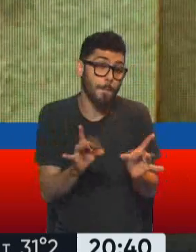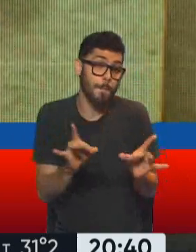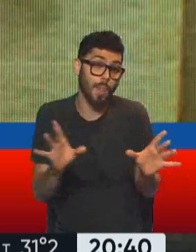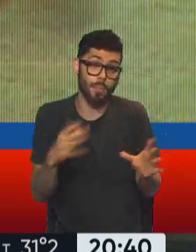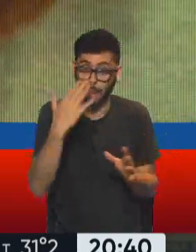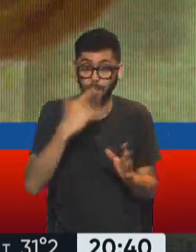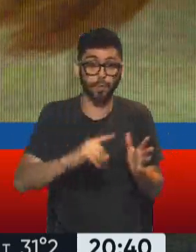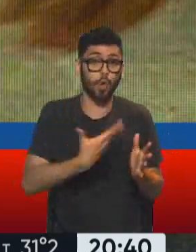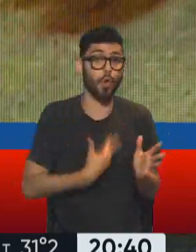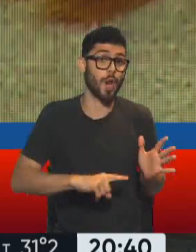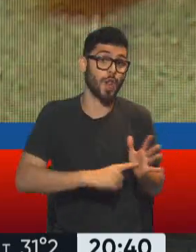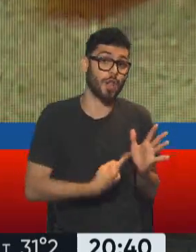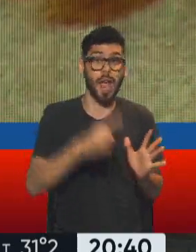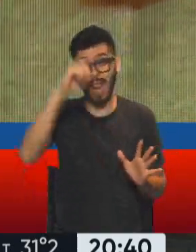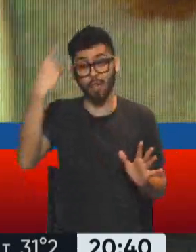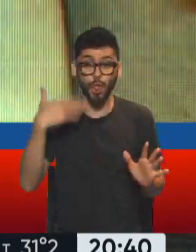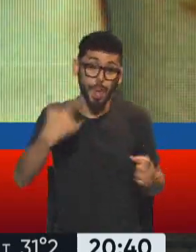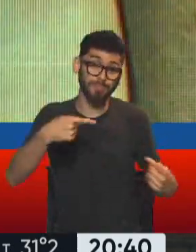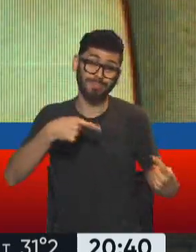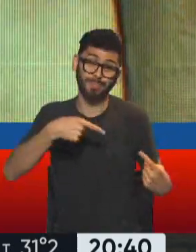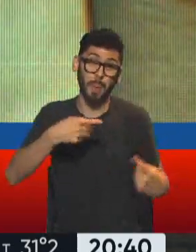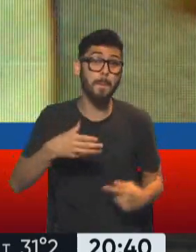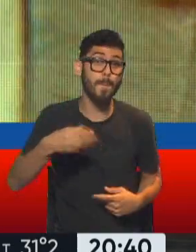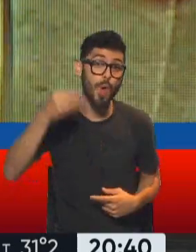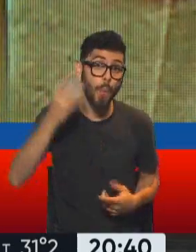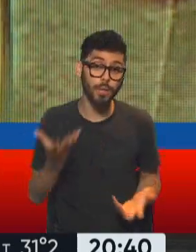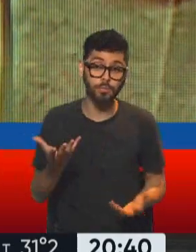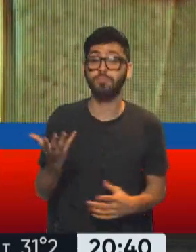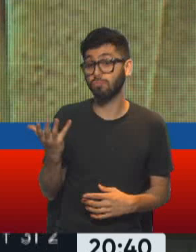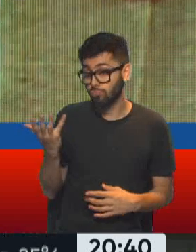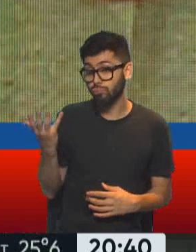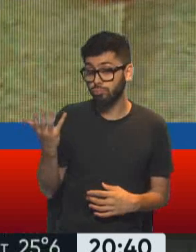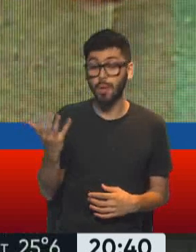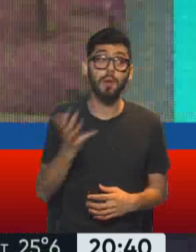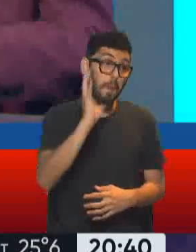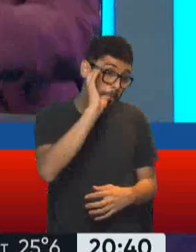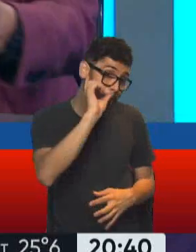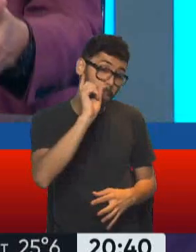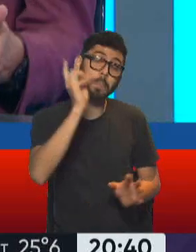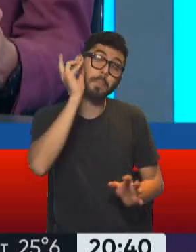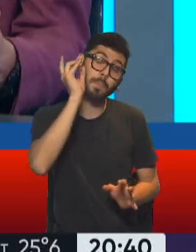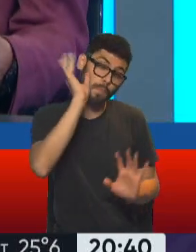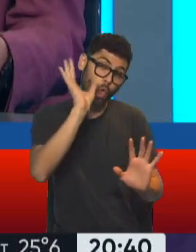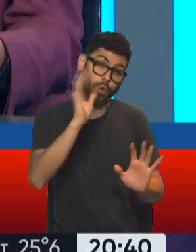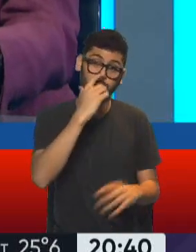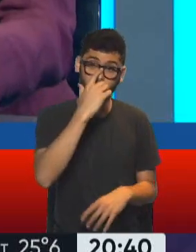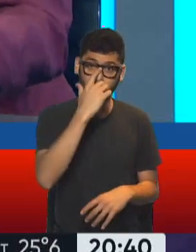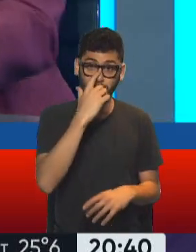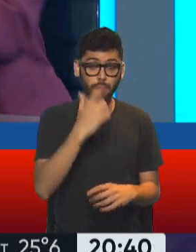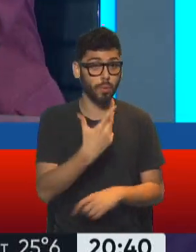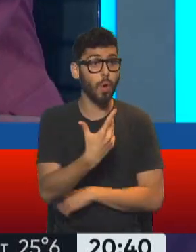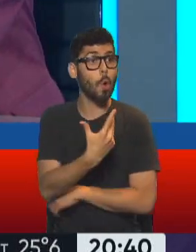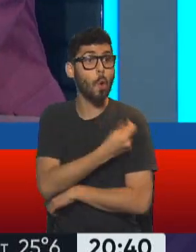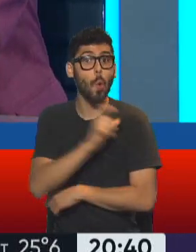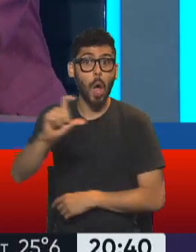gobierno de la ciudad y con el berna con la nación muchas veces además perdón boicotearon las vacunas